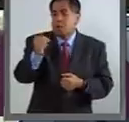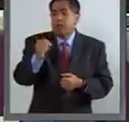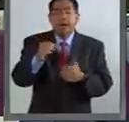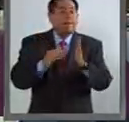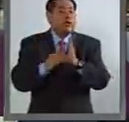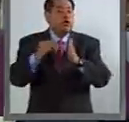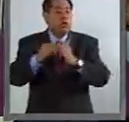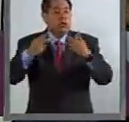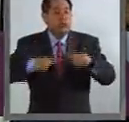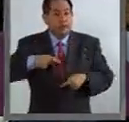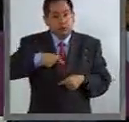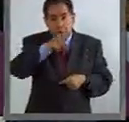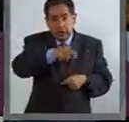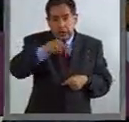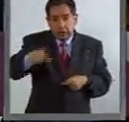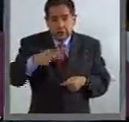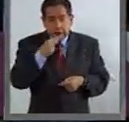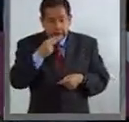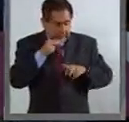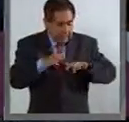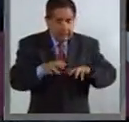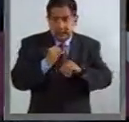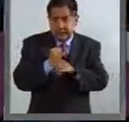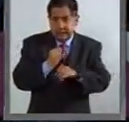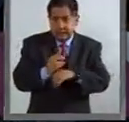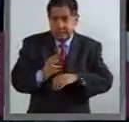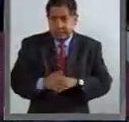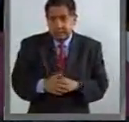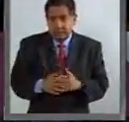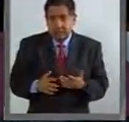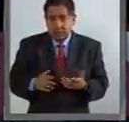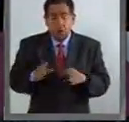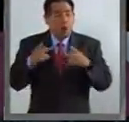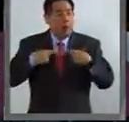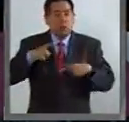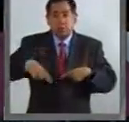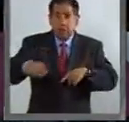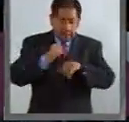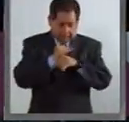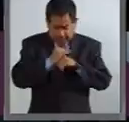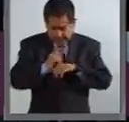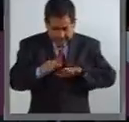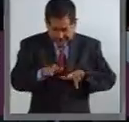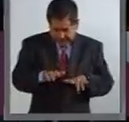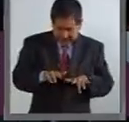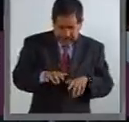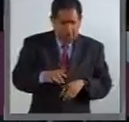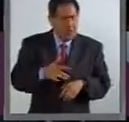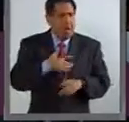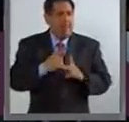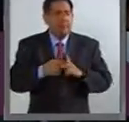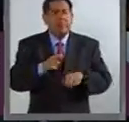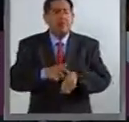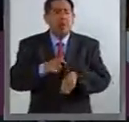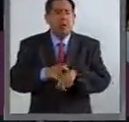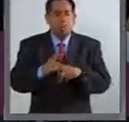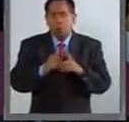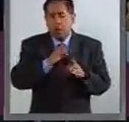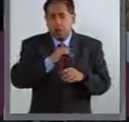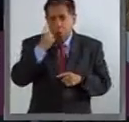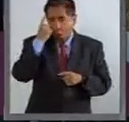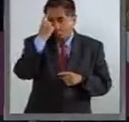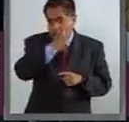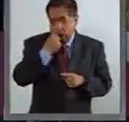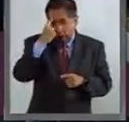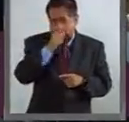usuarios potenciales. Aunque los internautas pasan conectados en sus redes sociales entre 1